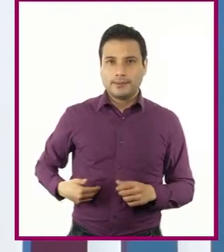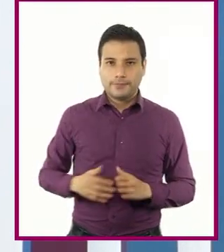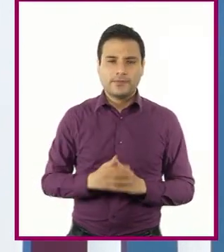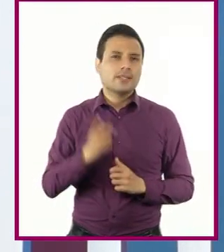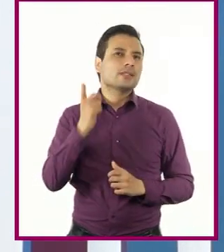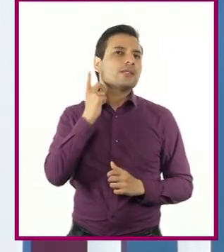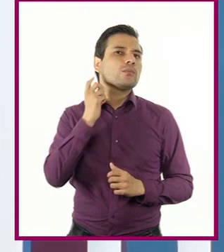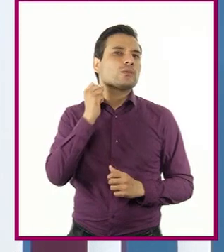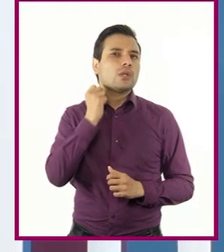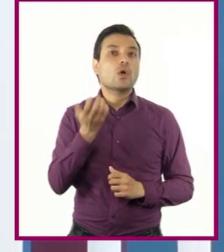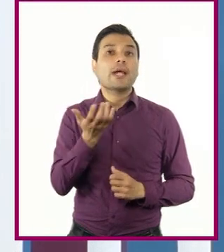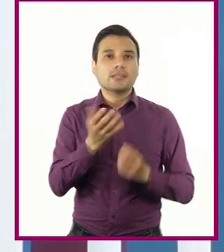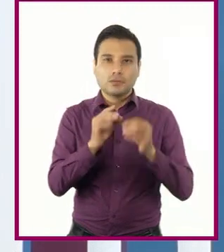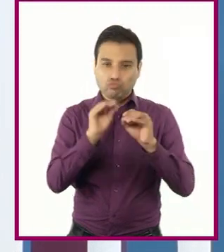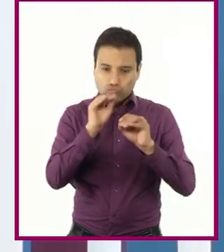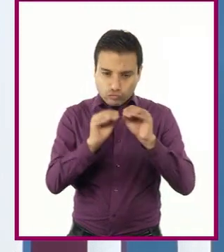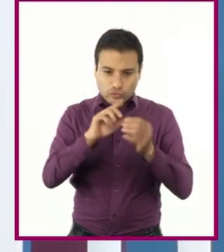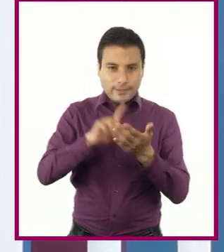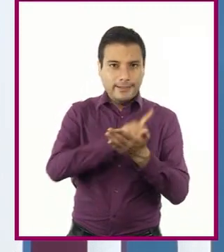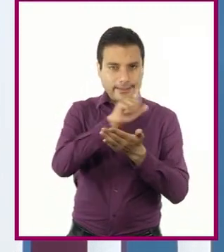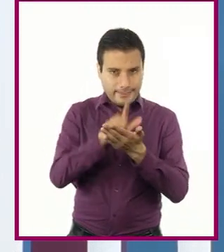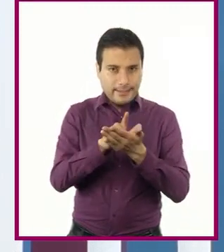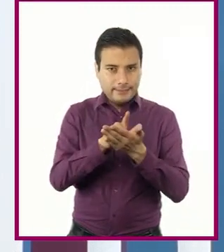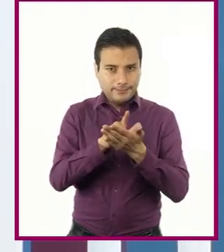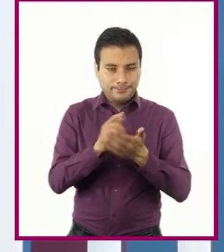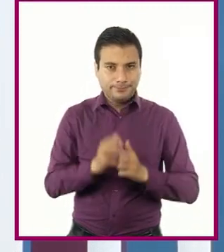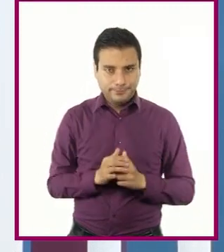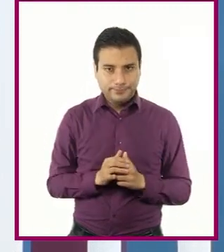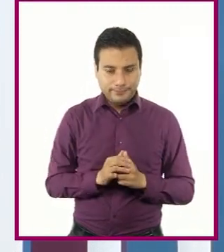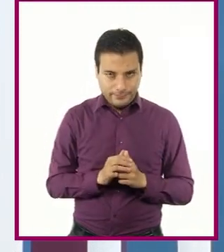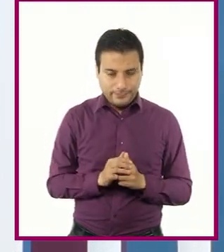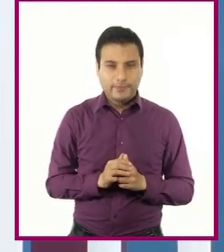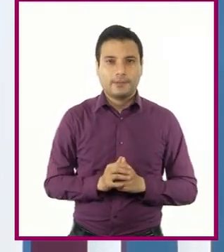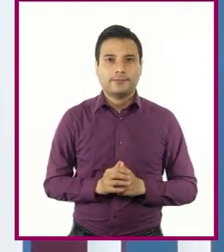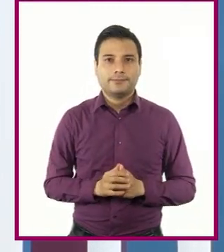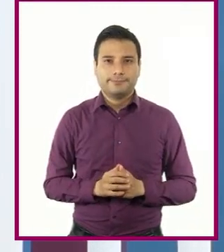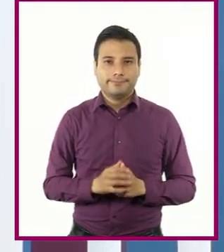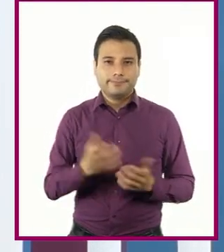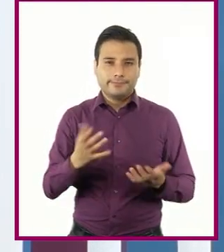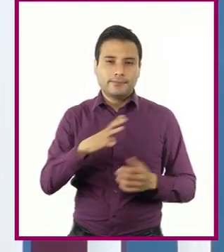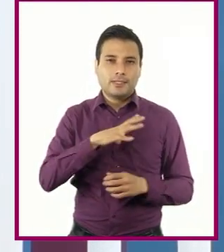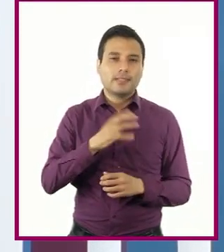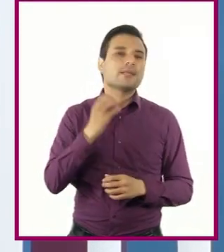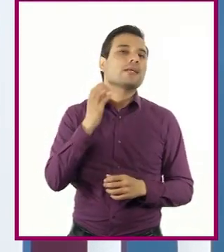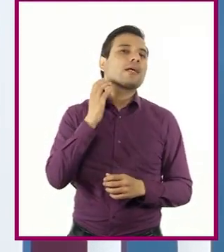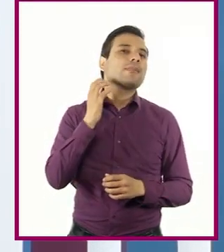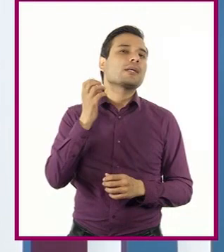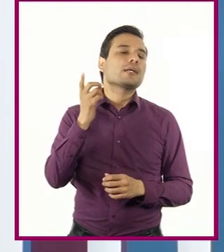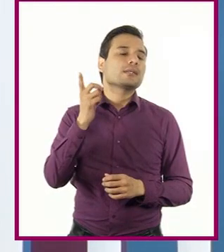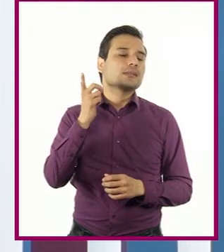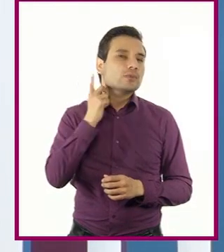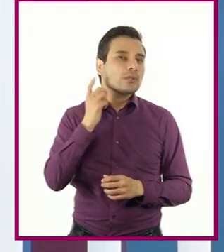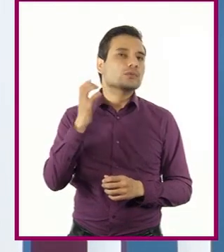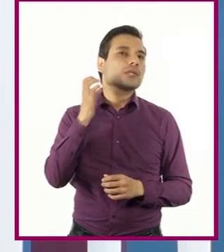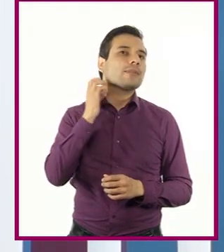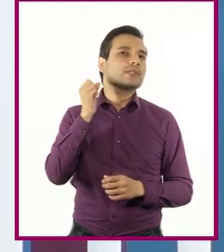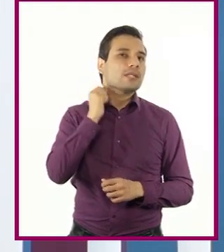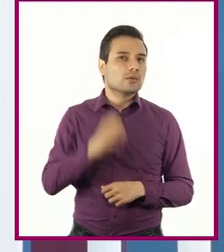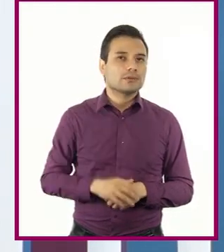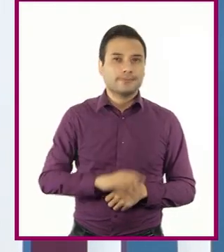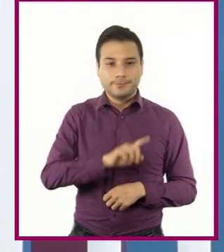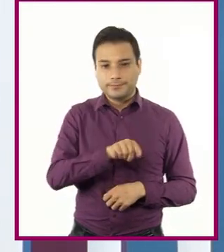las leyes y lo ejerce el Congreso de la Unión, las cámaras de senadores y diputados. El poder